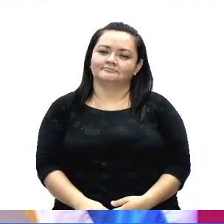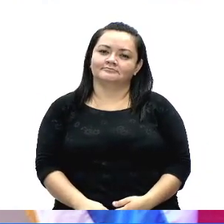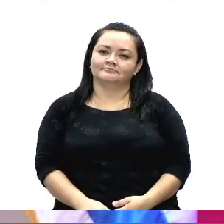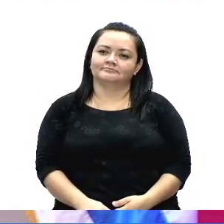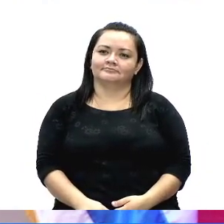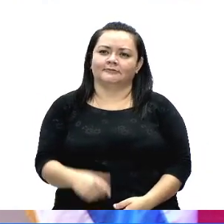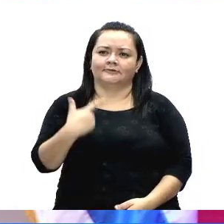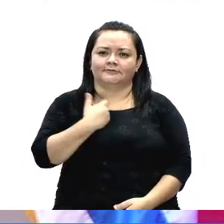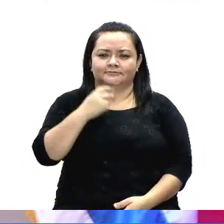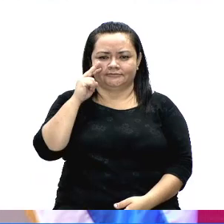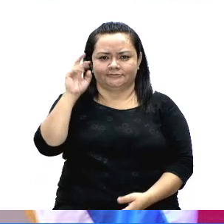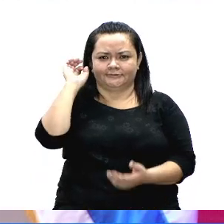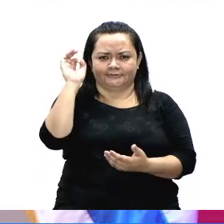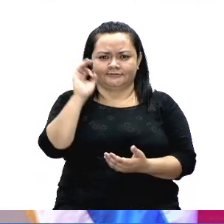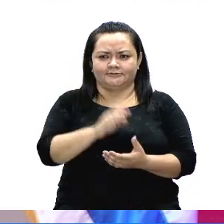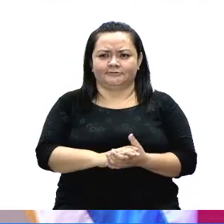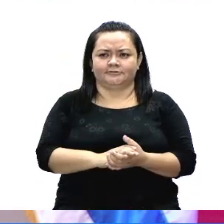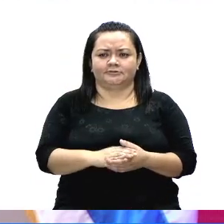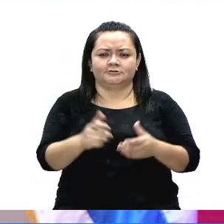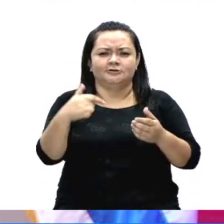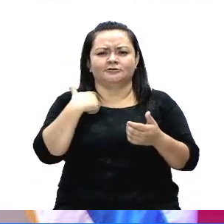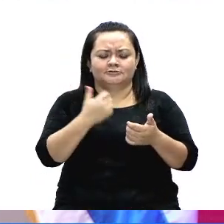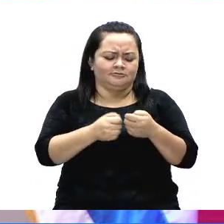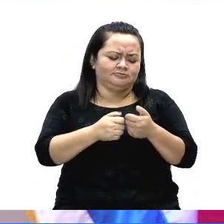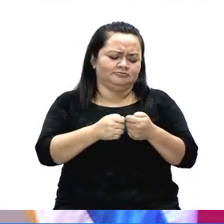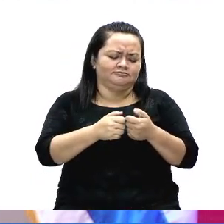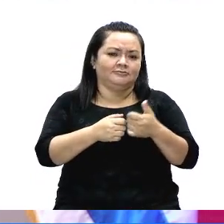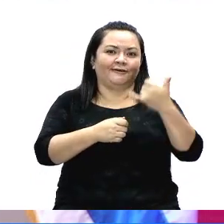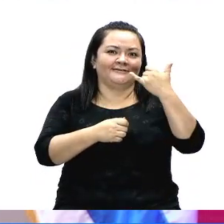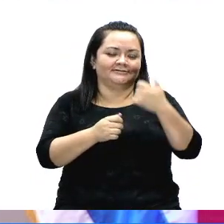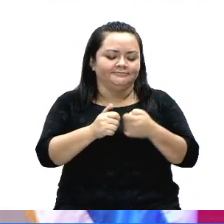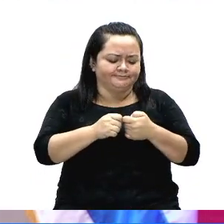uno está viendo el culto y está con el celular